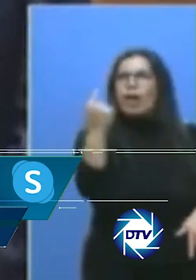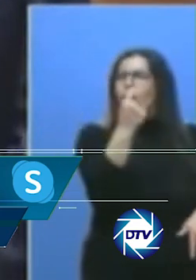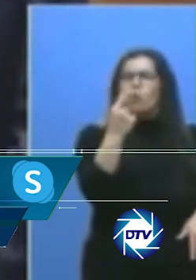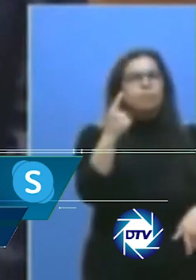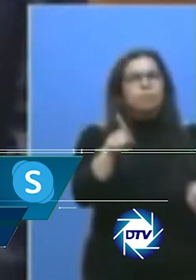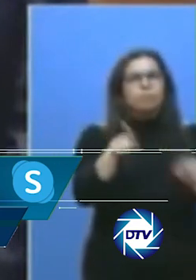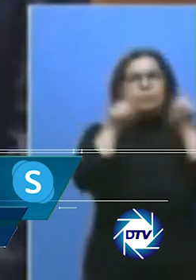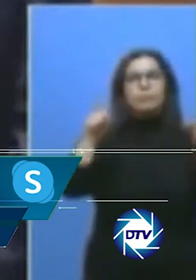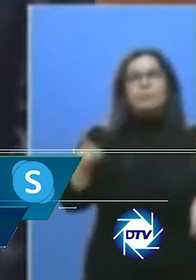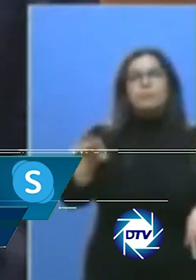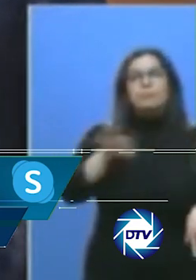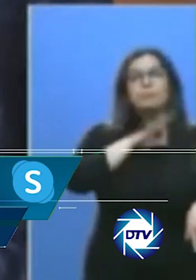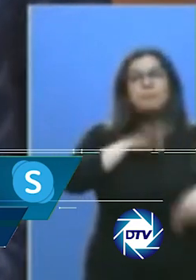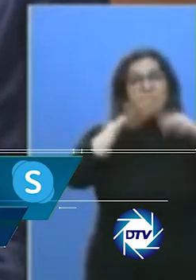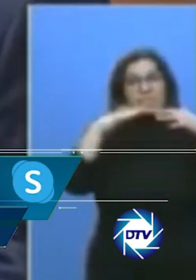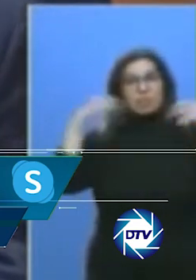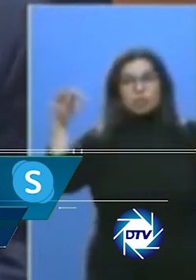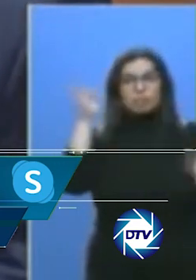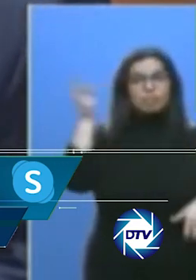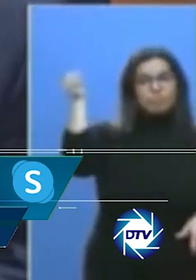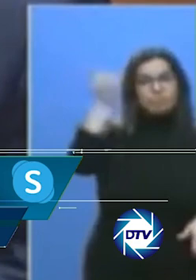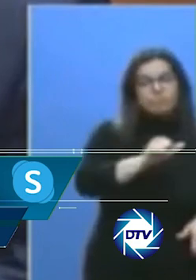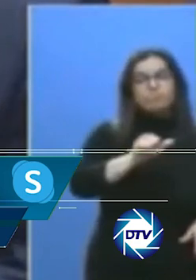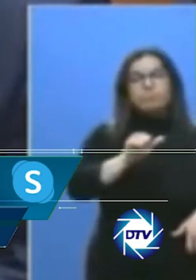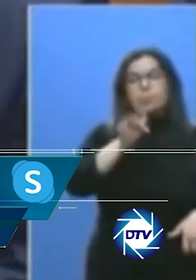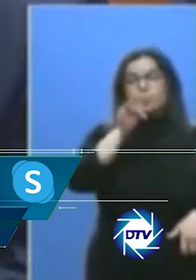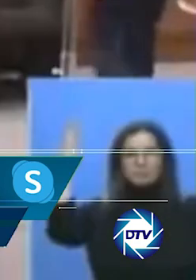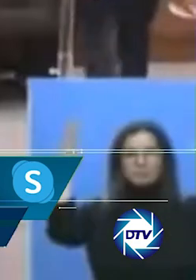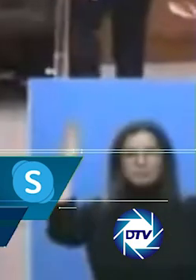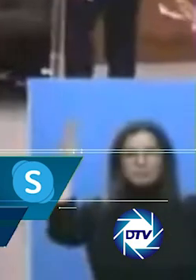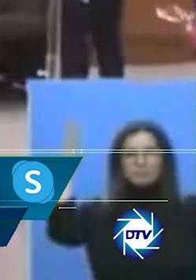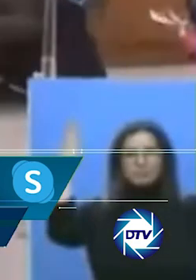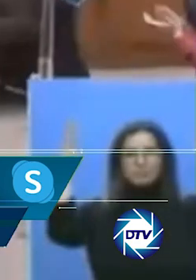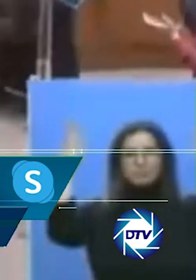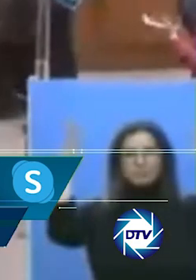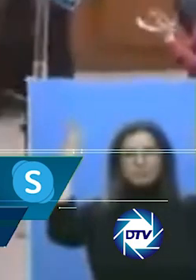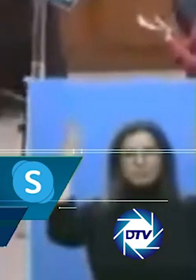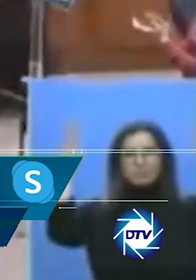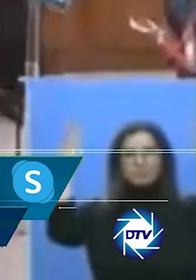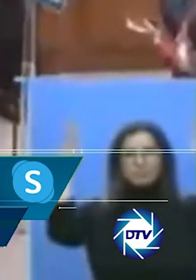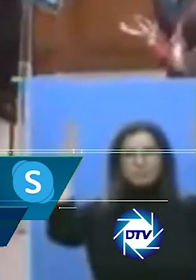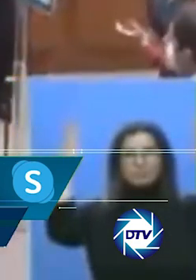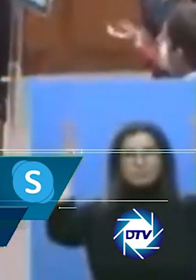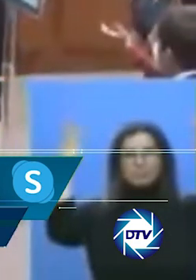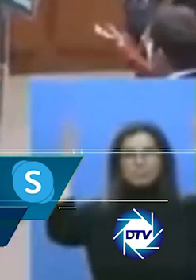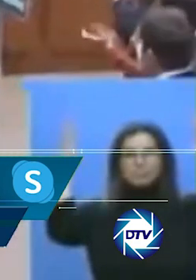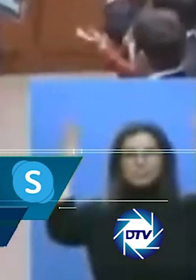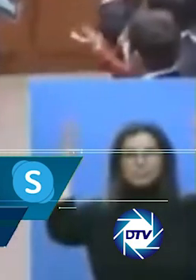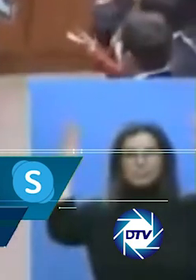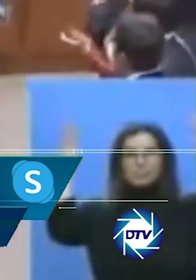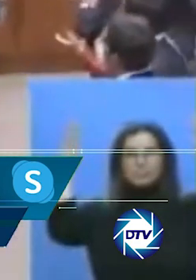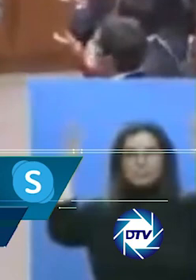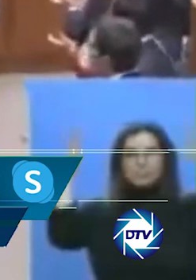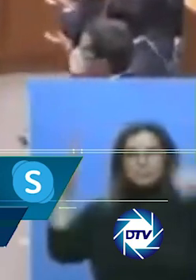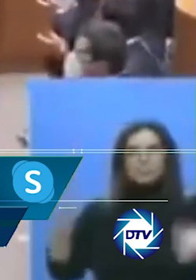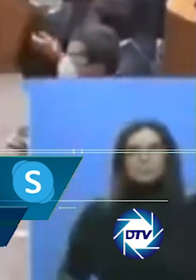absolutas ni más ni menos que es un logro y esto hay que reconocérselo el resto de la política parlamentaria ahora mismo esa aritmética es imposible por lo